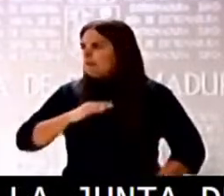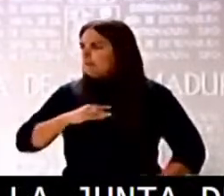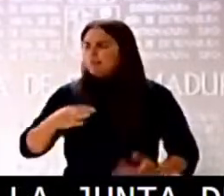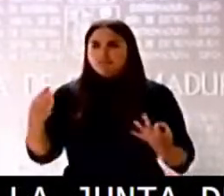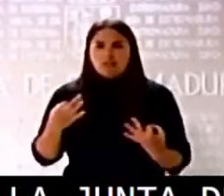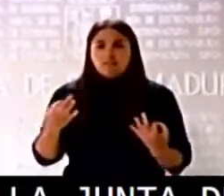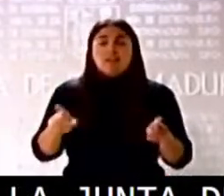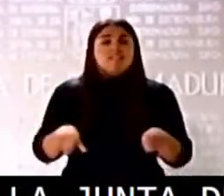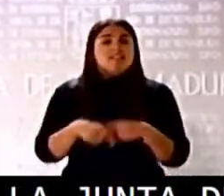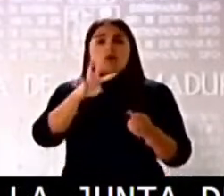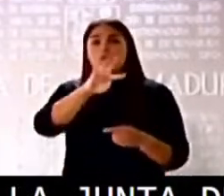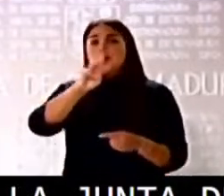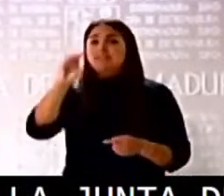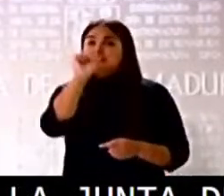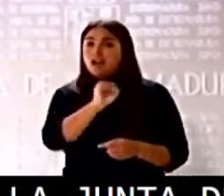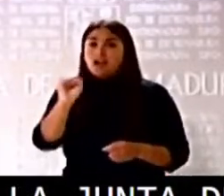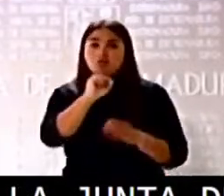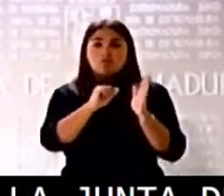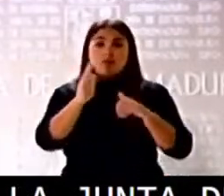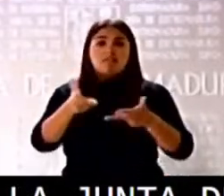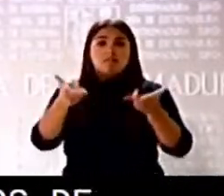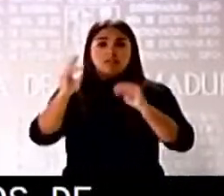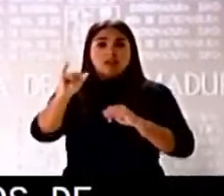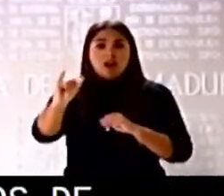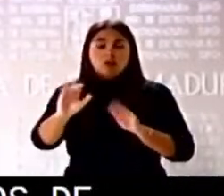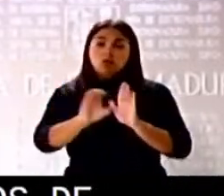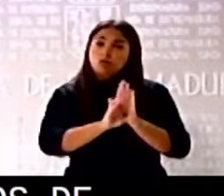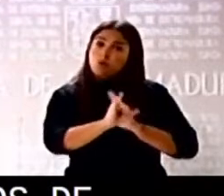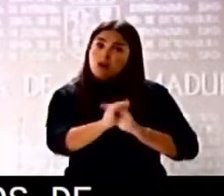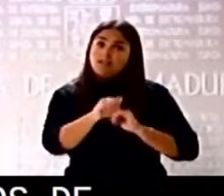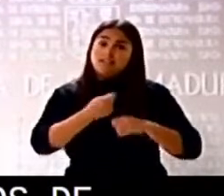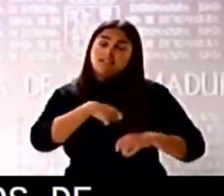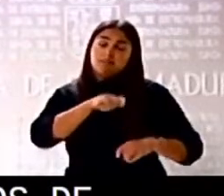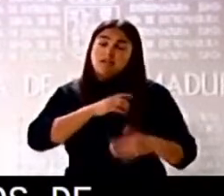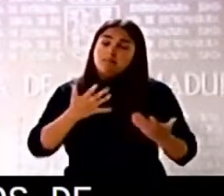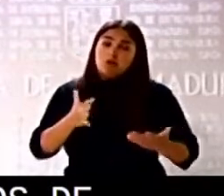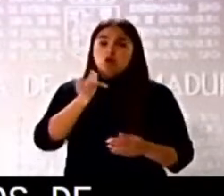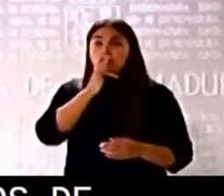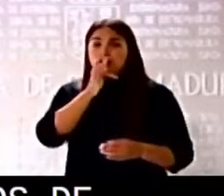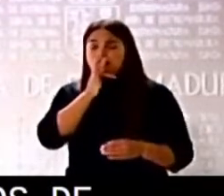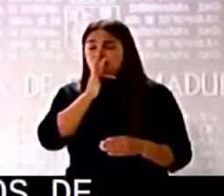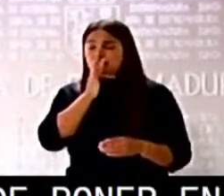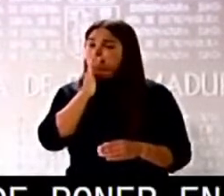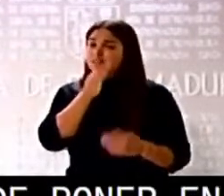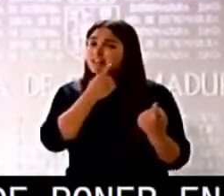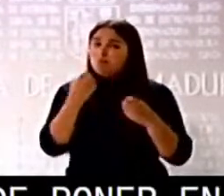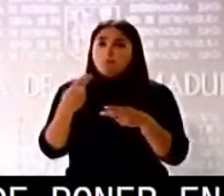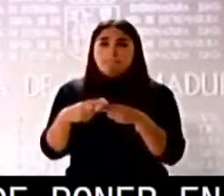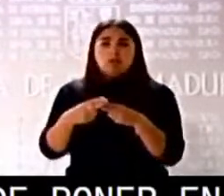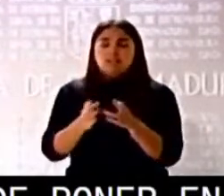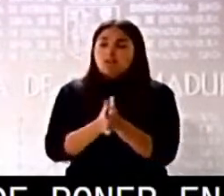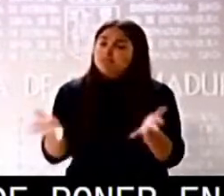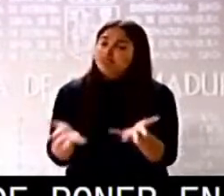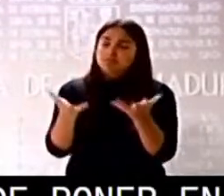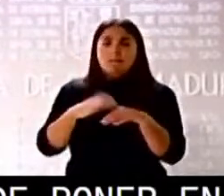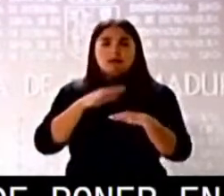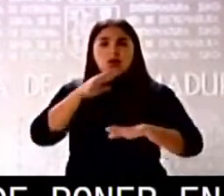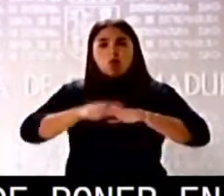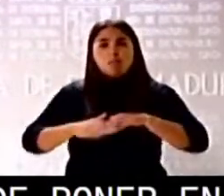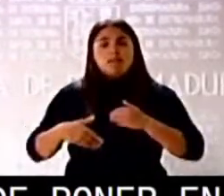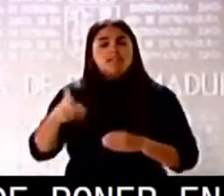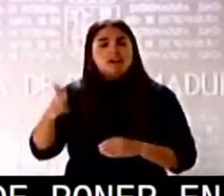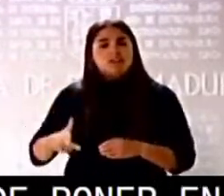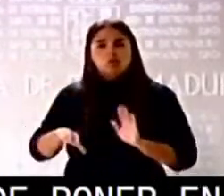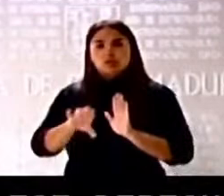los más de 43 años de democracia y de Constitución en España, de poner en marcha políticas que den cumplimiento a ese